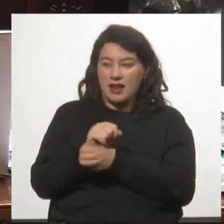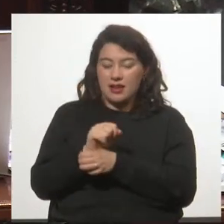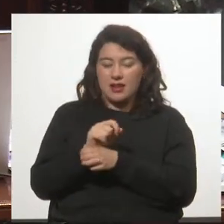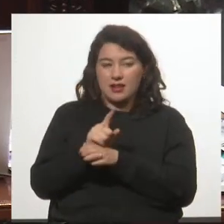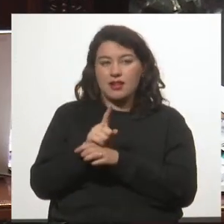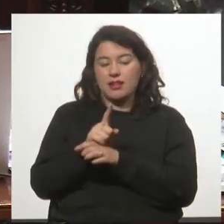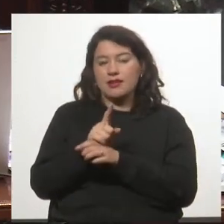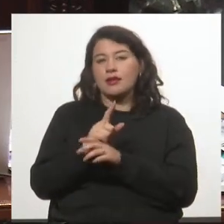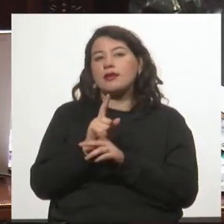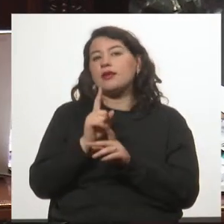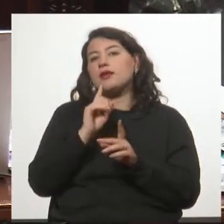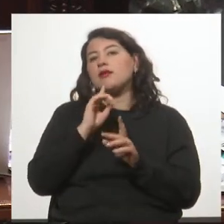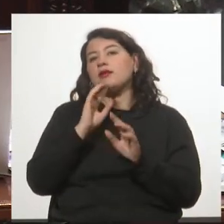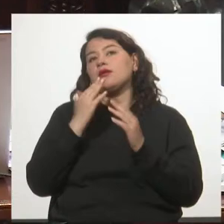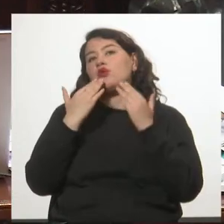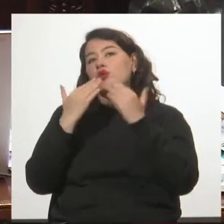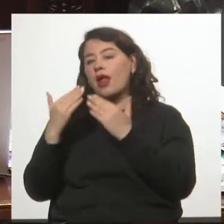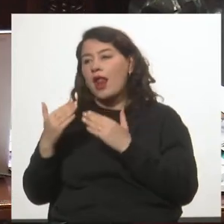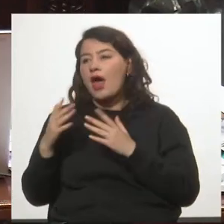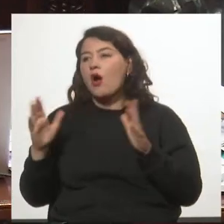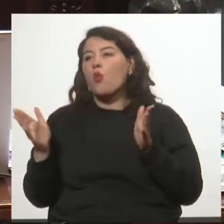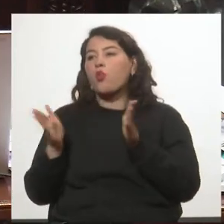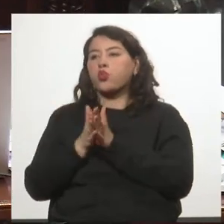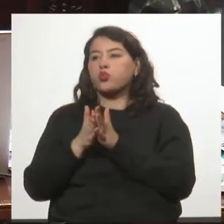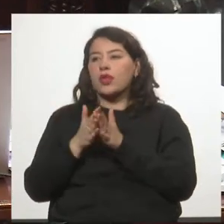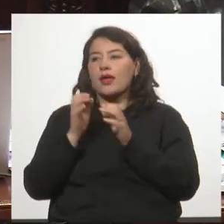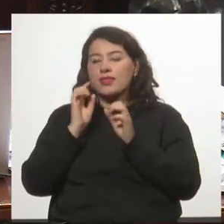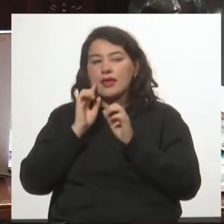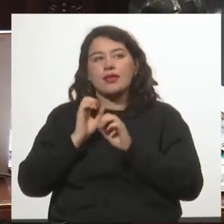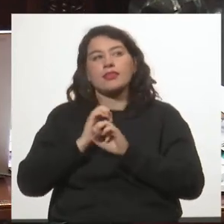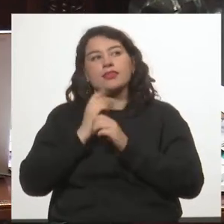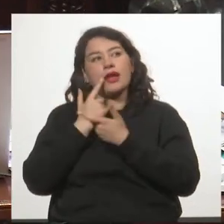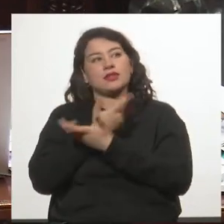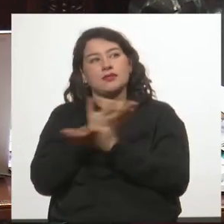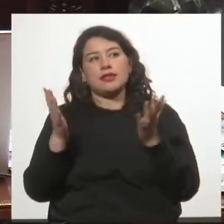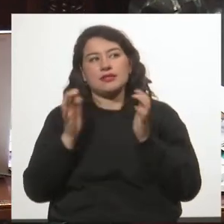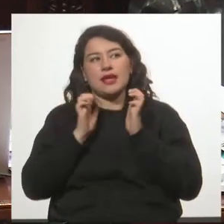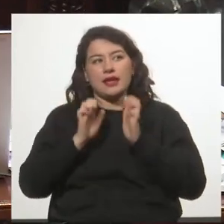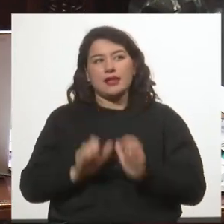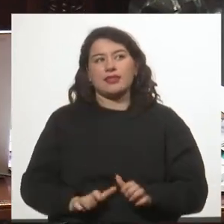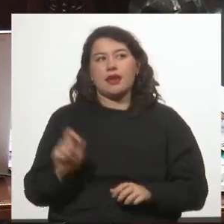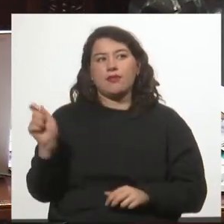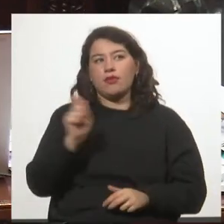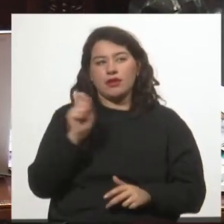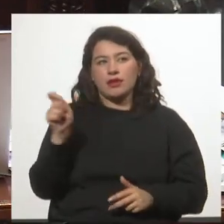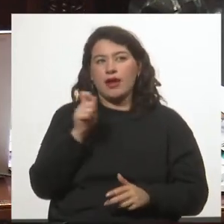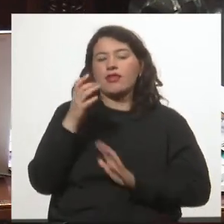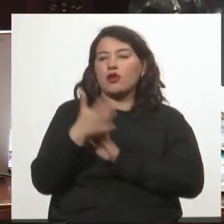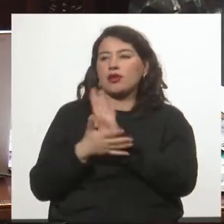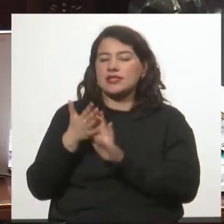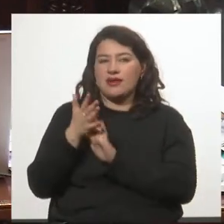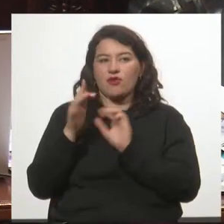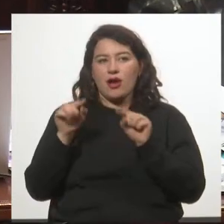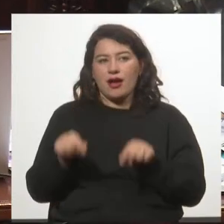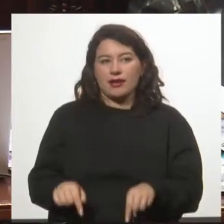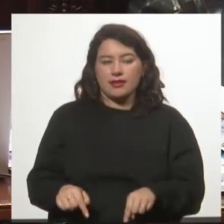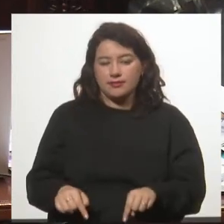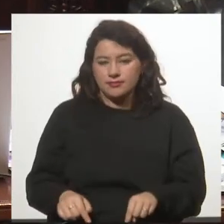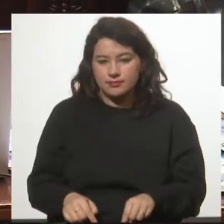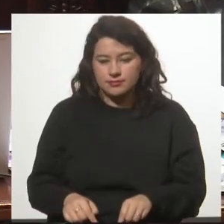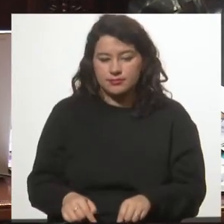consulta a la junta de transparencia y ética pública de la que se habló aquí